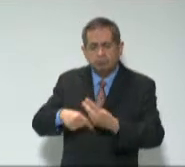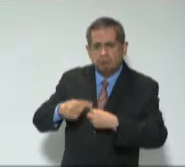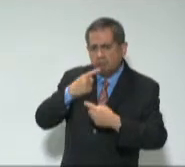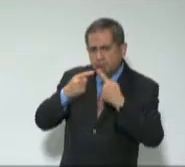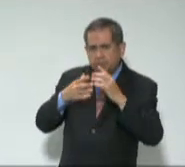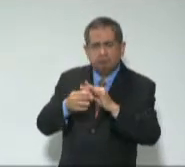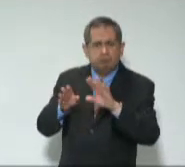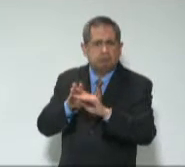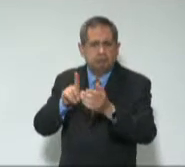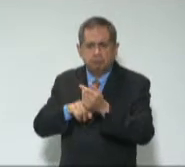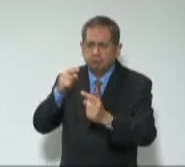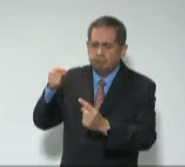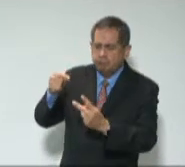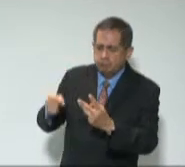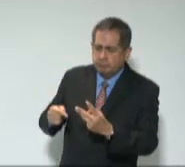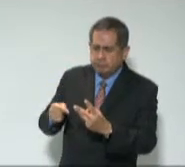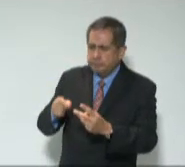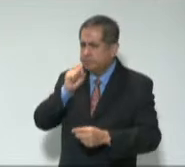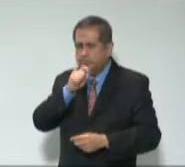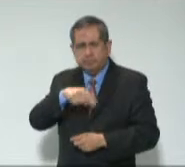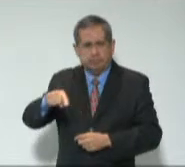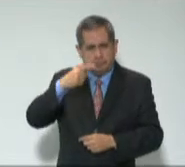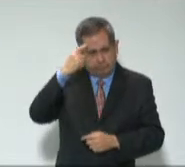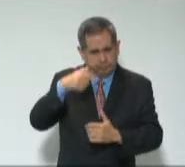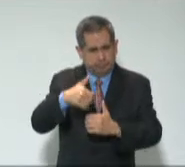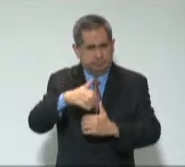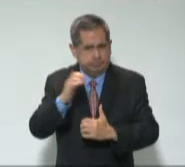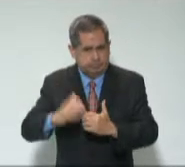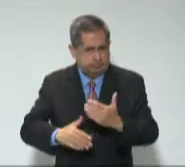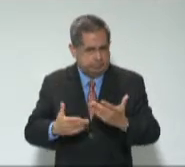acción y algunas consideraciones de